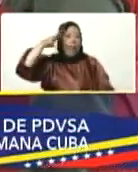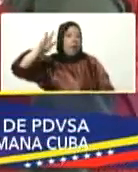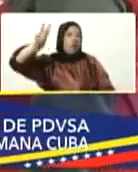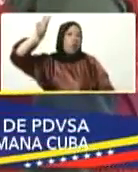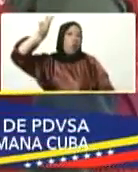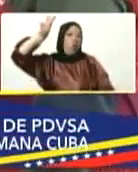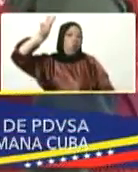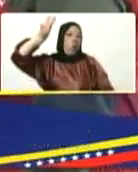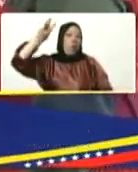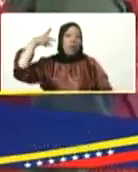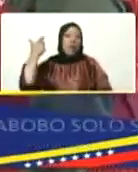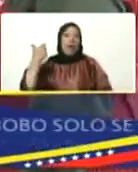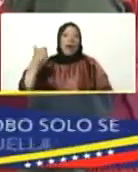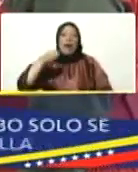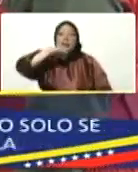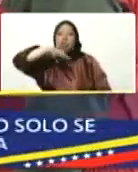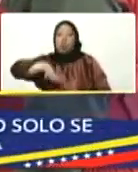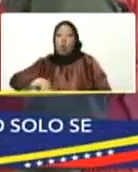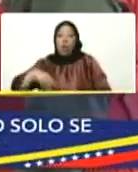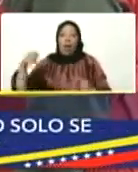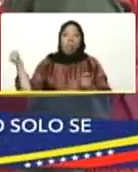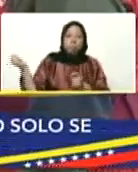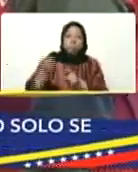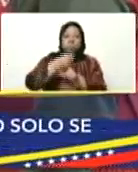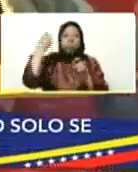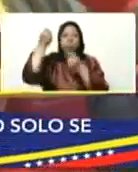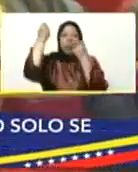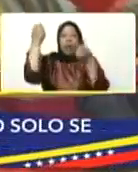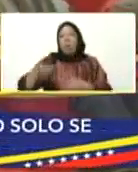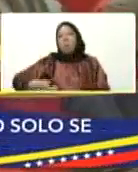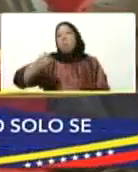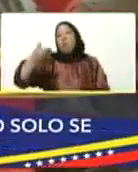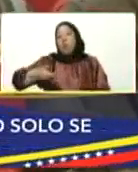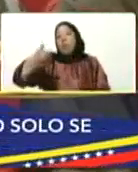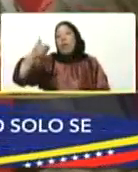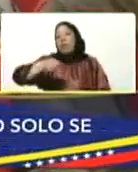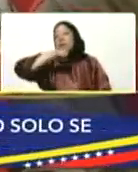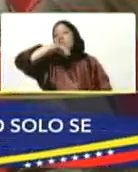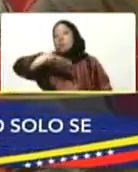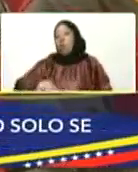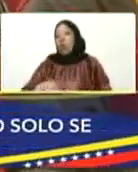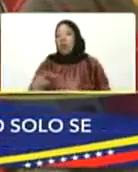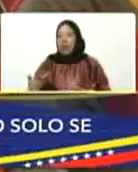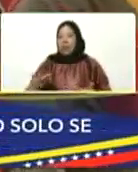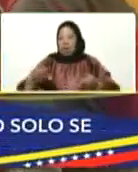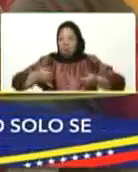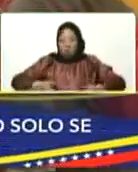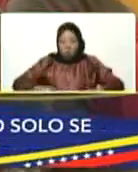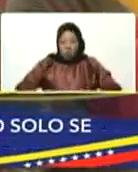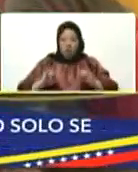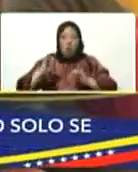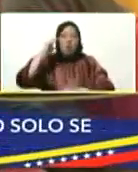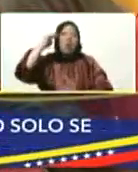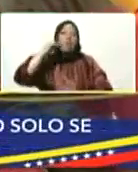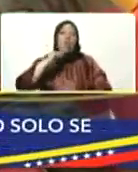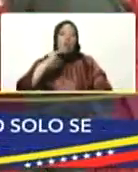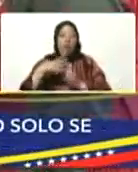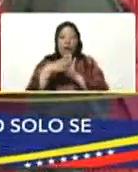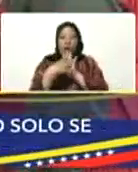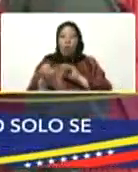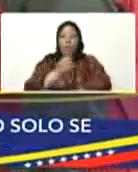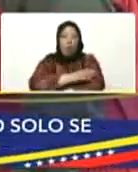a dejar una huella bien marcada de dónde están los hijos de Bolívar y las